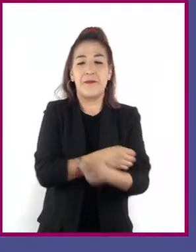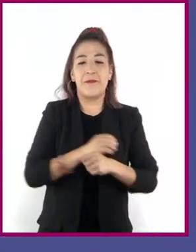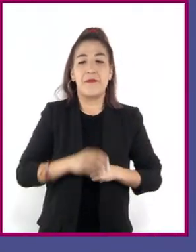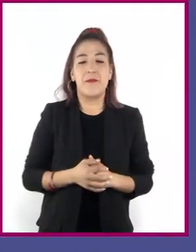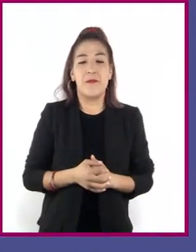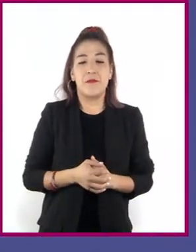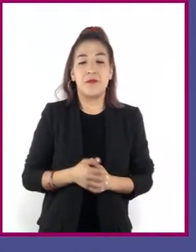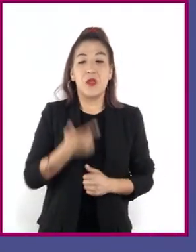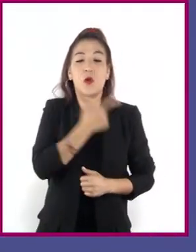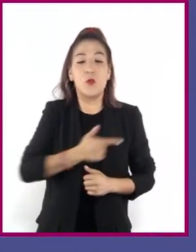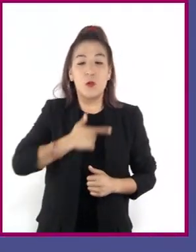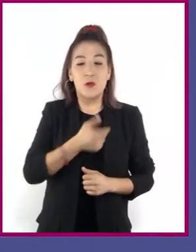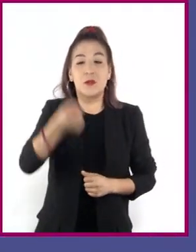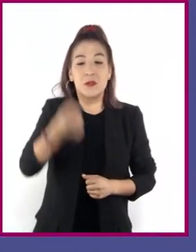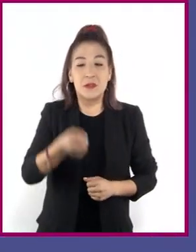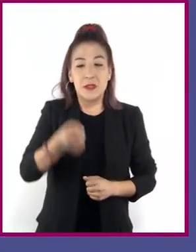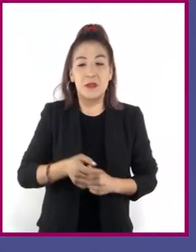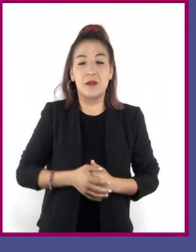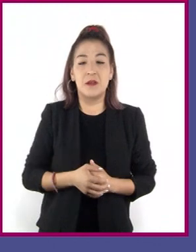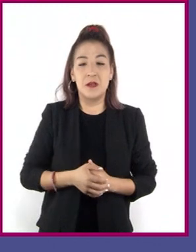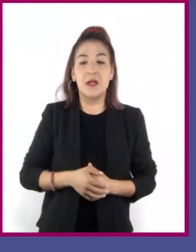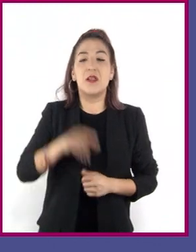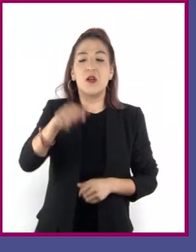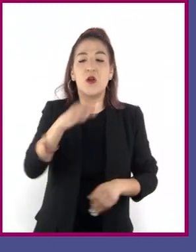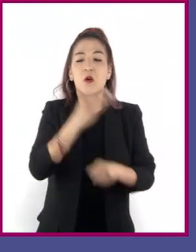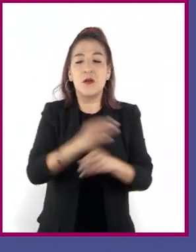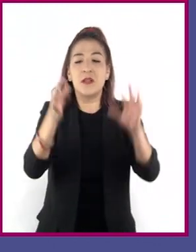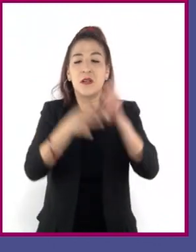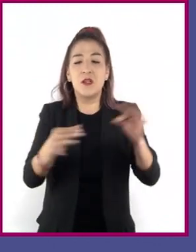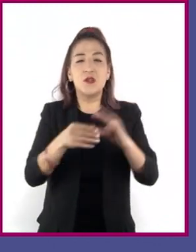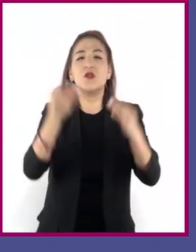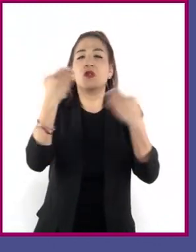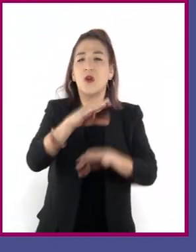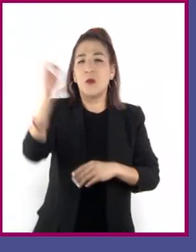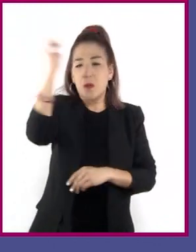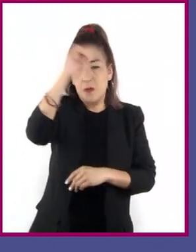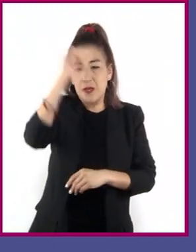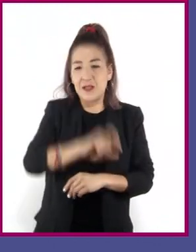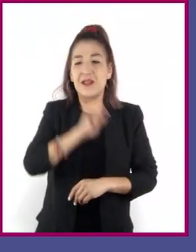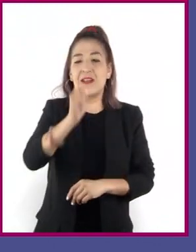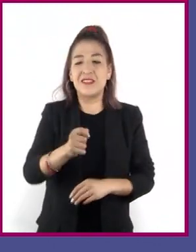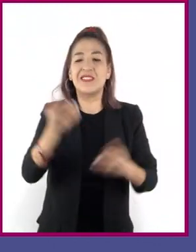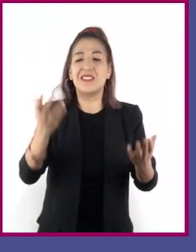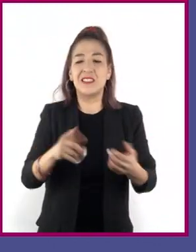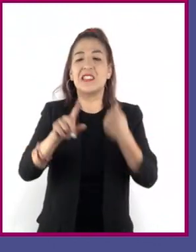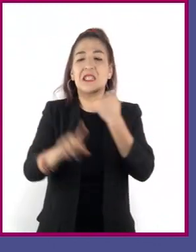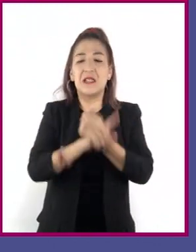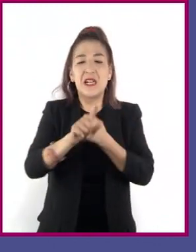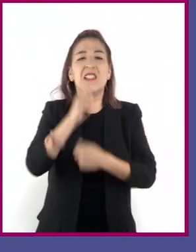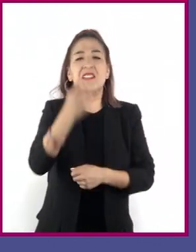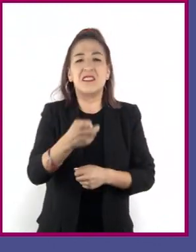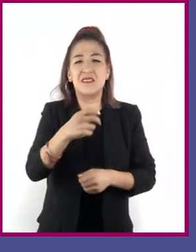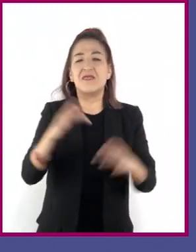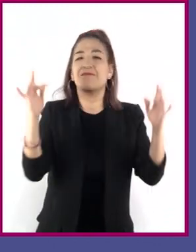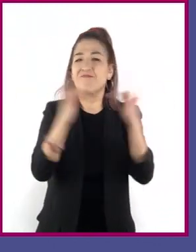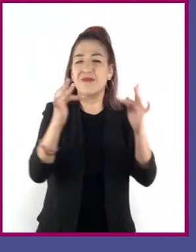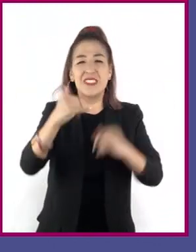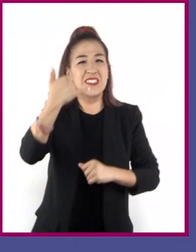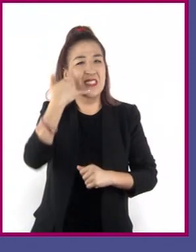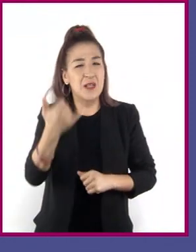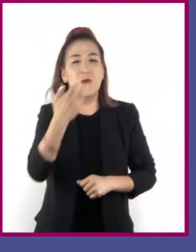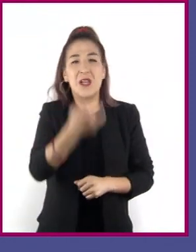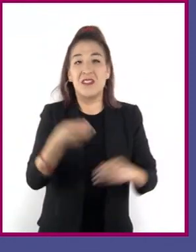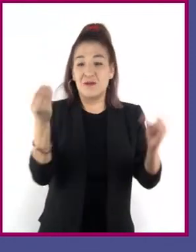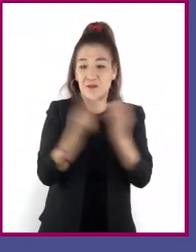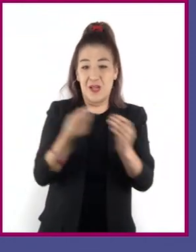un gusto saludarlo nuestro pablo envíen artículos de opinión seguro un tema que es muy recurrente los teléfonos celulares en las clases me